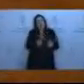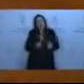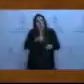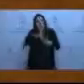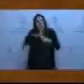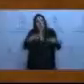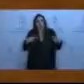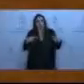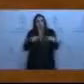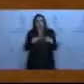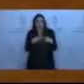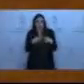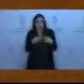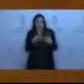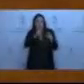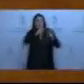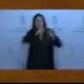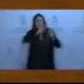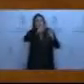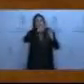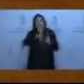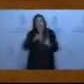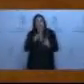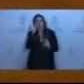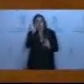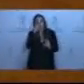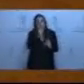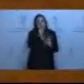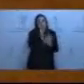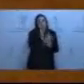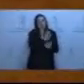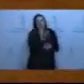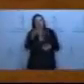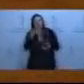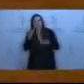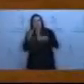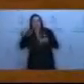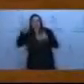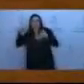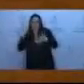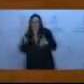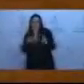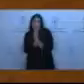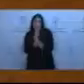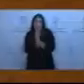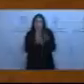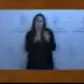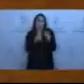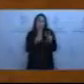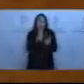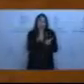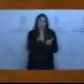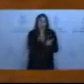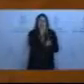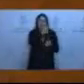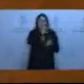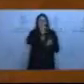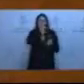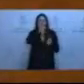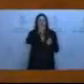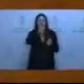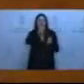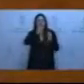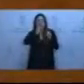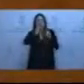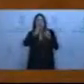que la sindicatura estima que se ha pagado más de lo que realmente valen, cifra el valor de esas participaciones que se pagó 129 veces